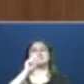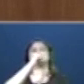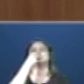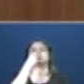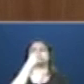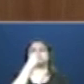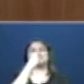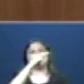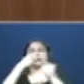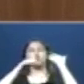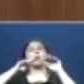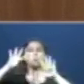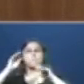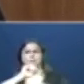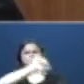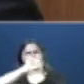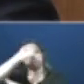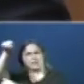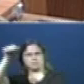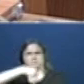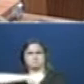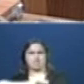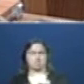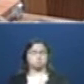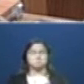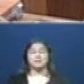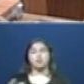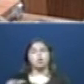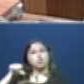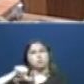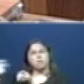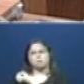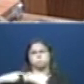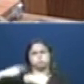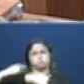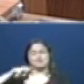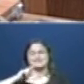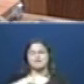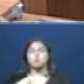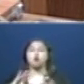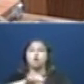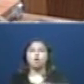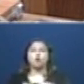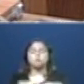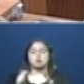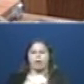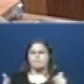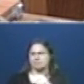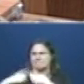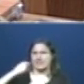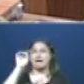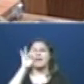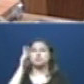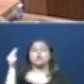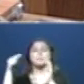puntos ha aumentado también la participación ciudadana el portal de gobierno abierto ha recibido ya más de 14,000 visitas casi